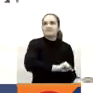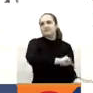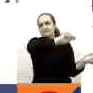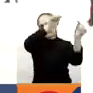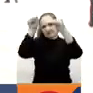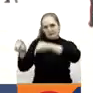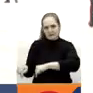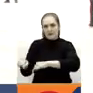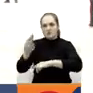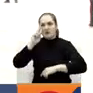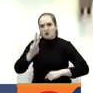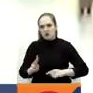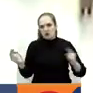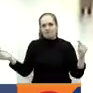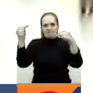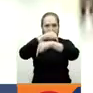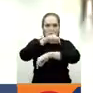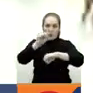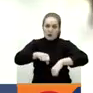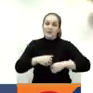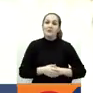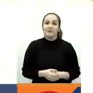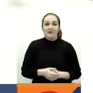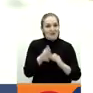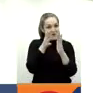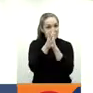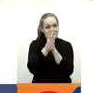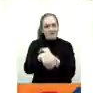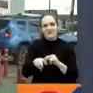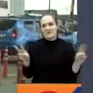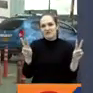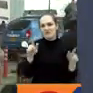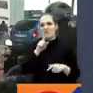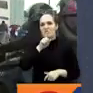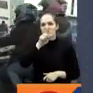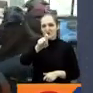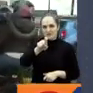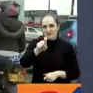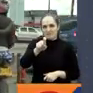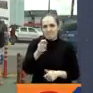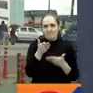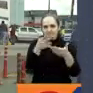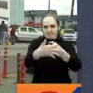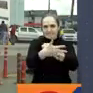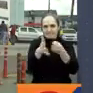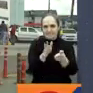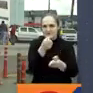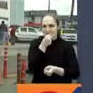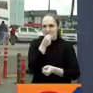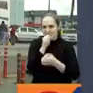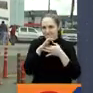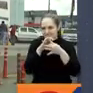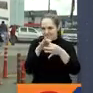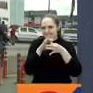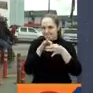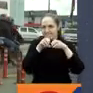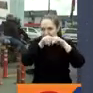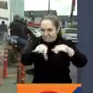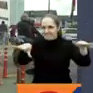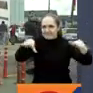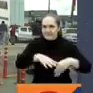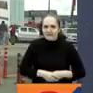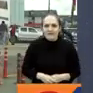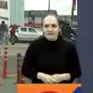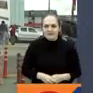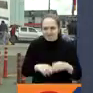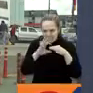a Colombia o a Venezuela. Es toda la información desde Bucaramanga, Pablo Fuerman para RTVC Noticias, Conectados 24/7.